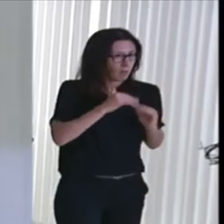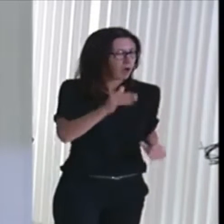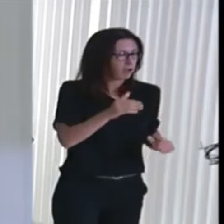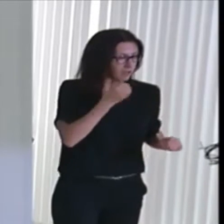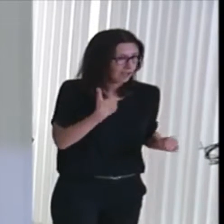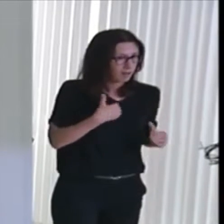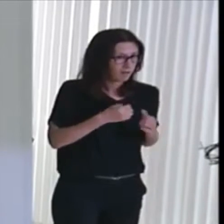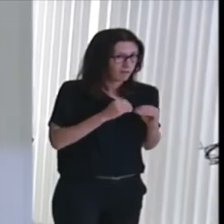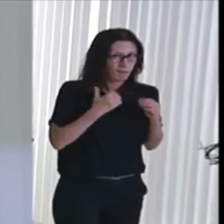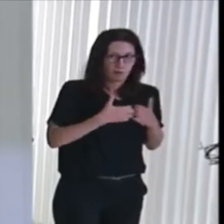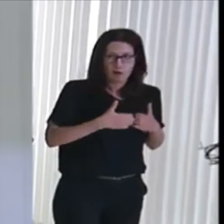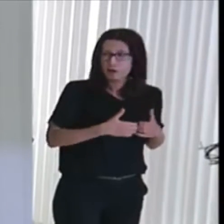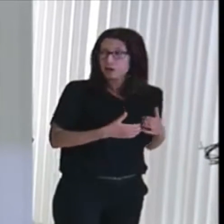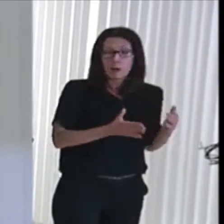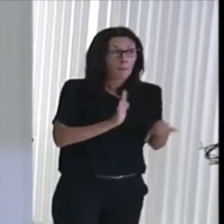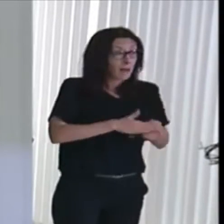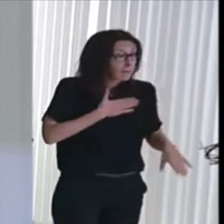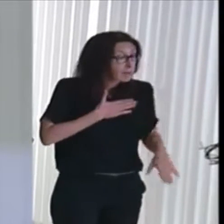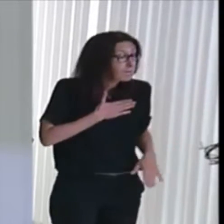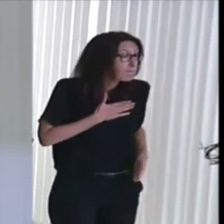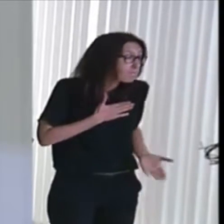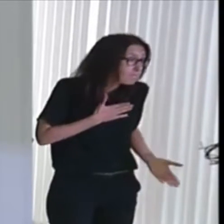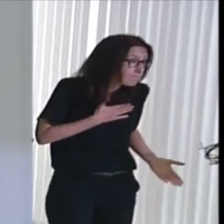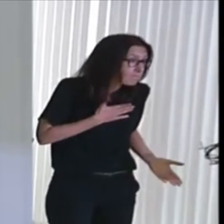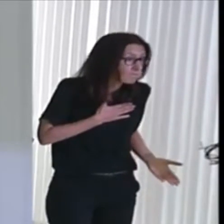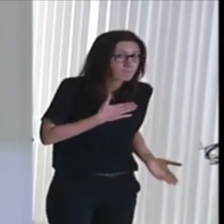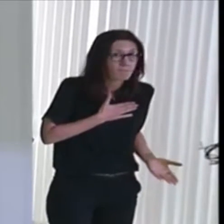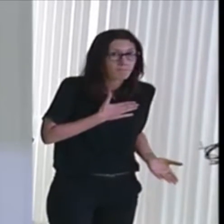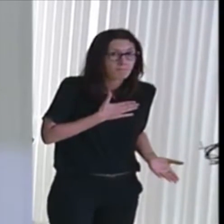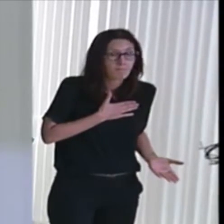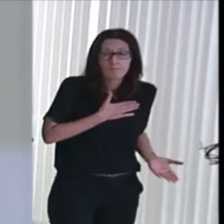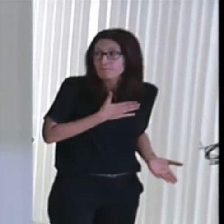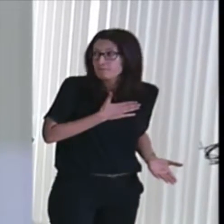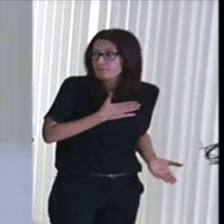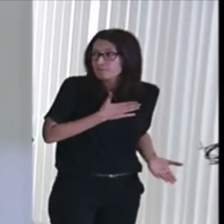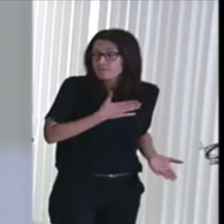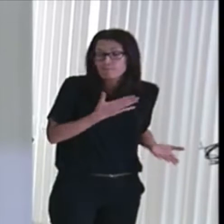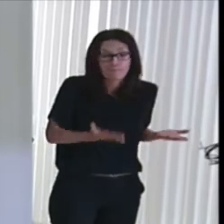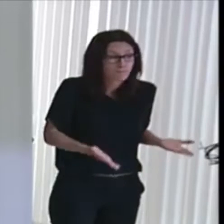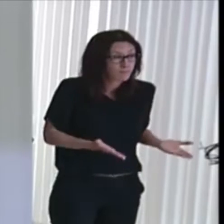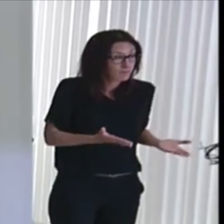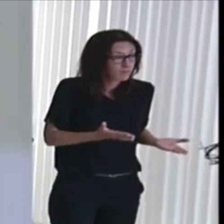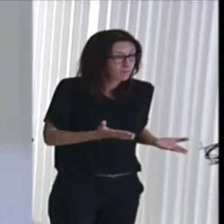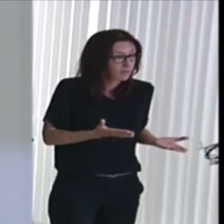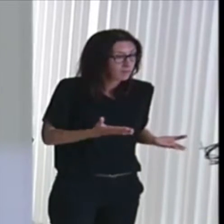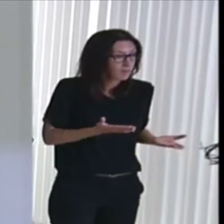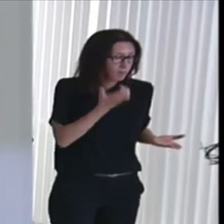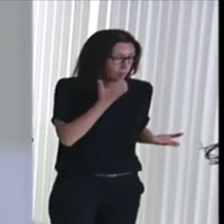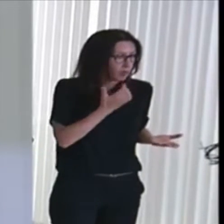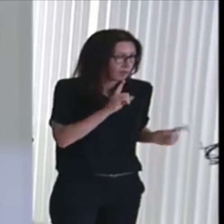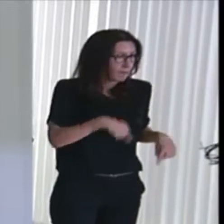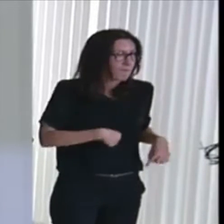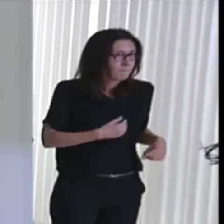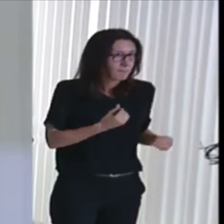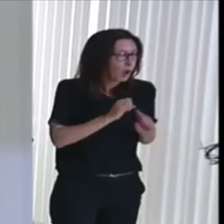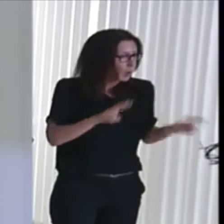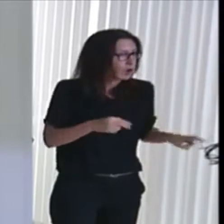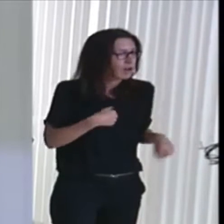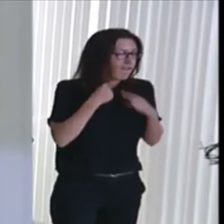Para no mí, hablado hasta no se ha oído. Para mí, convivir con el fracaso,